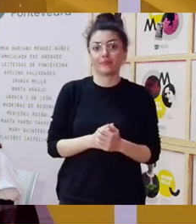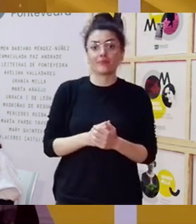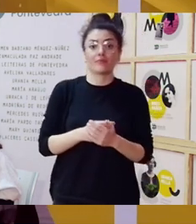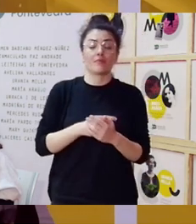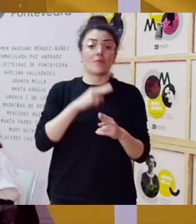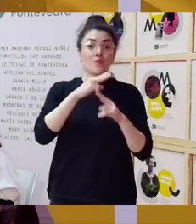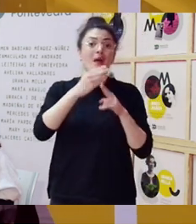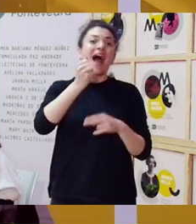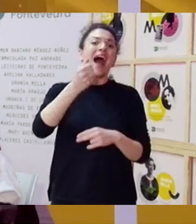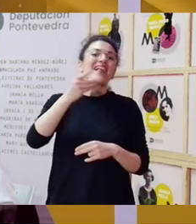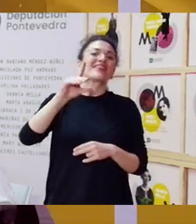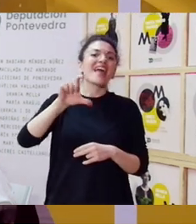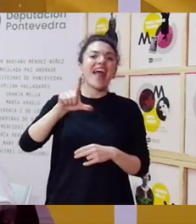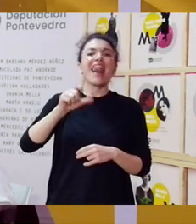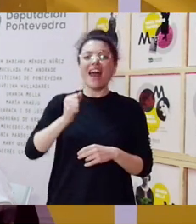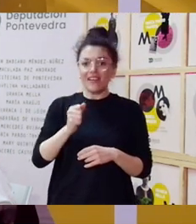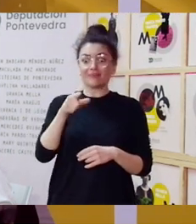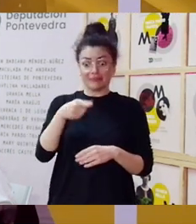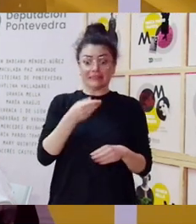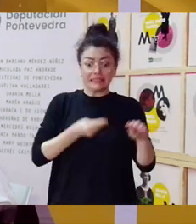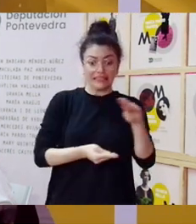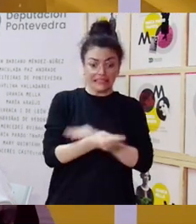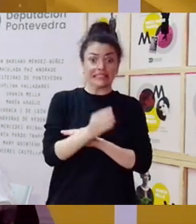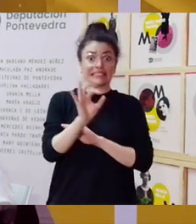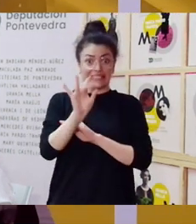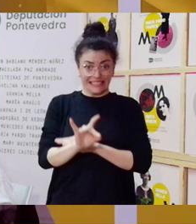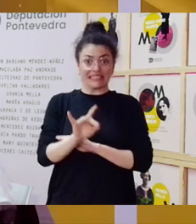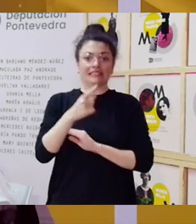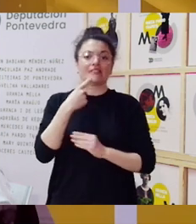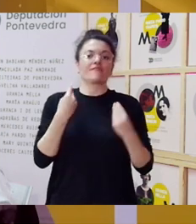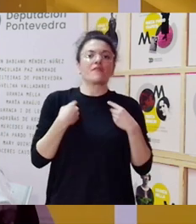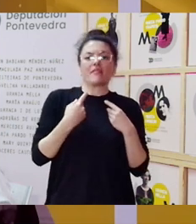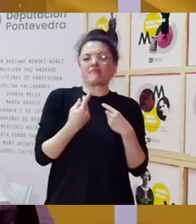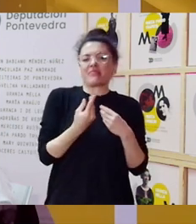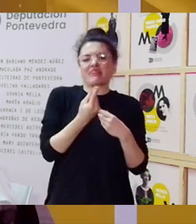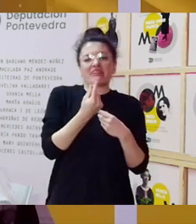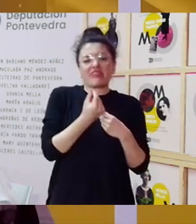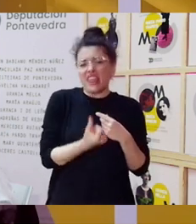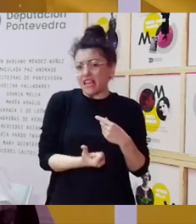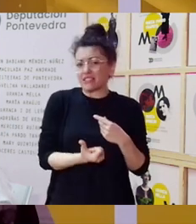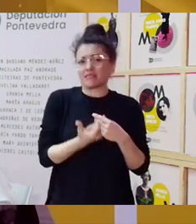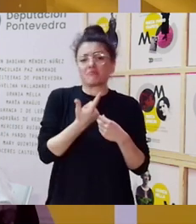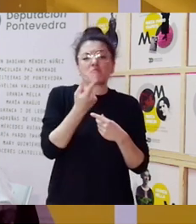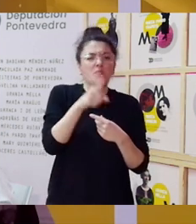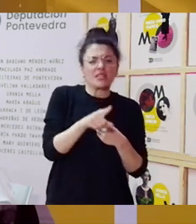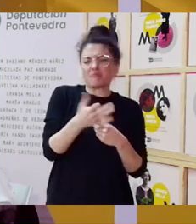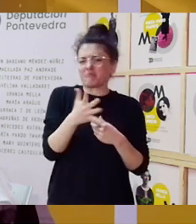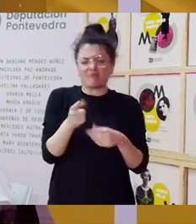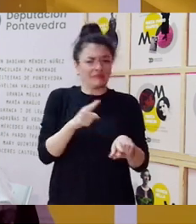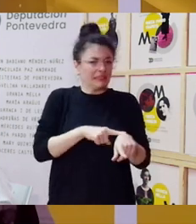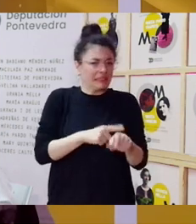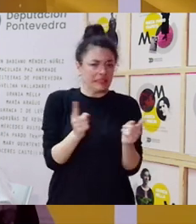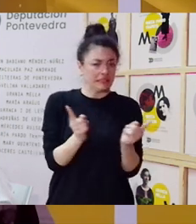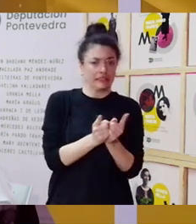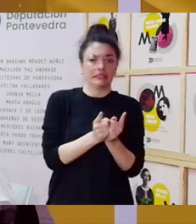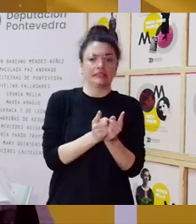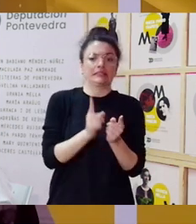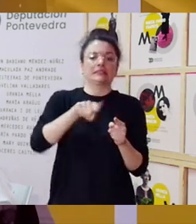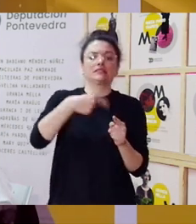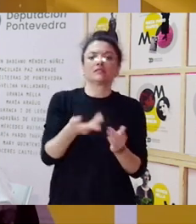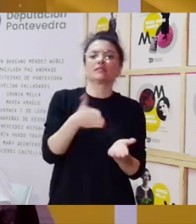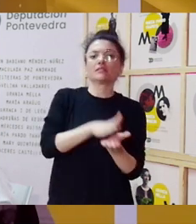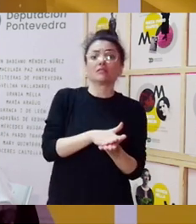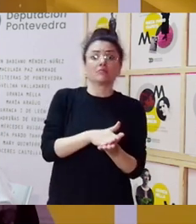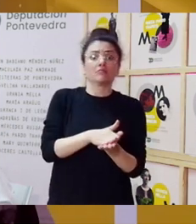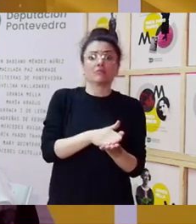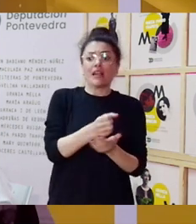Adela si naceu e viviu uns días ou un mes ou pouco tempo, e os demais saíran